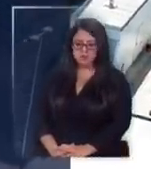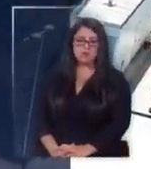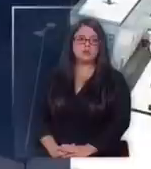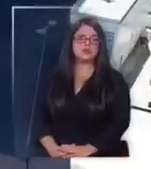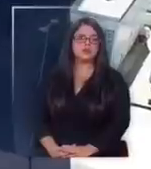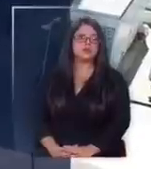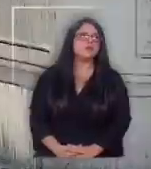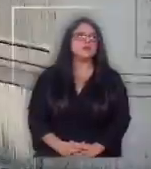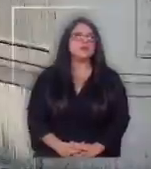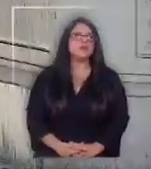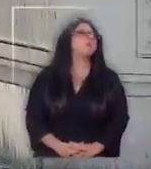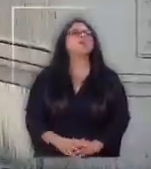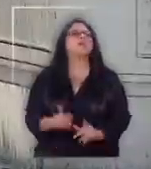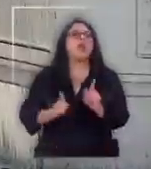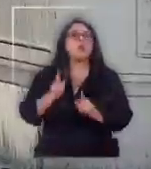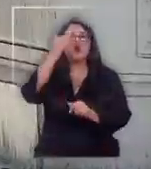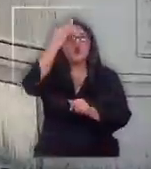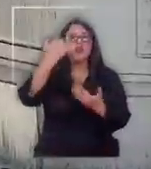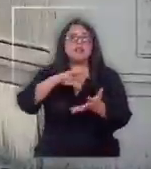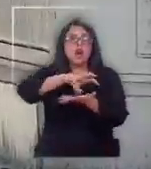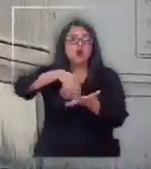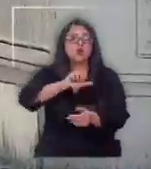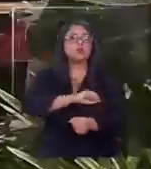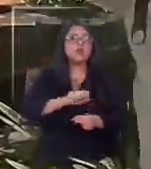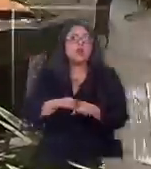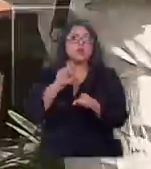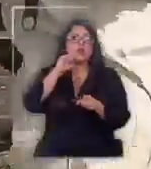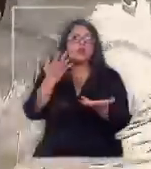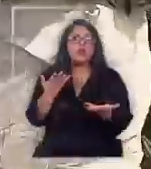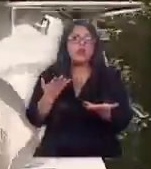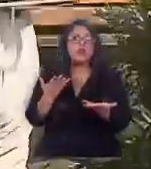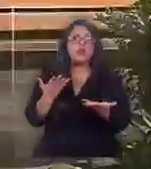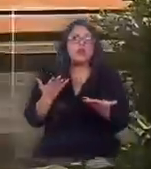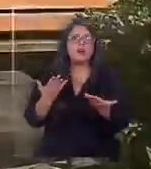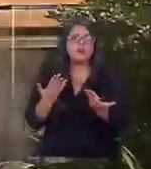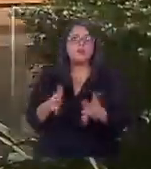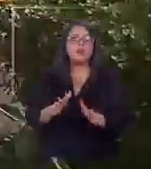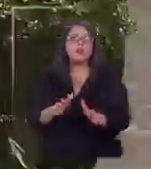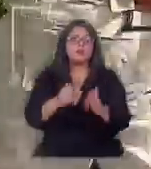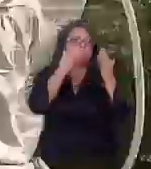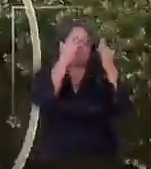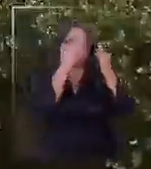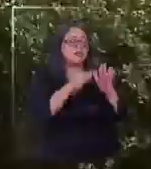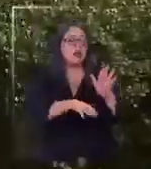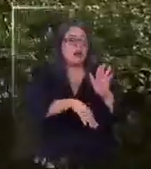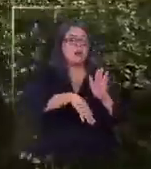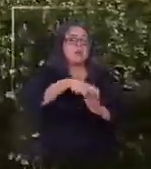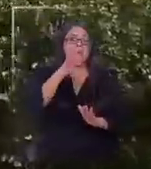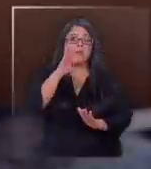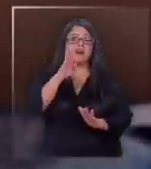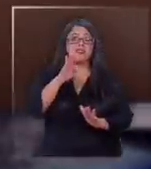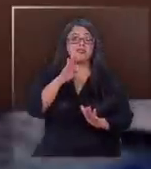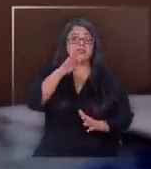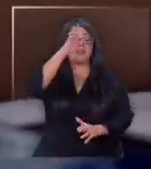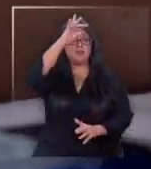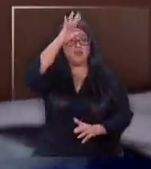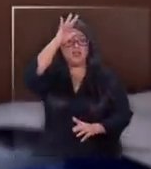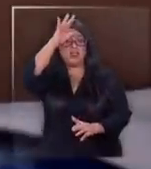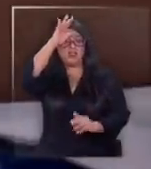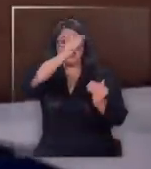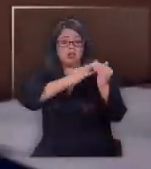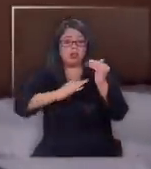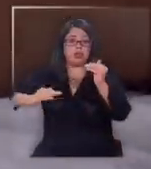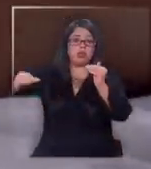Desde hace algunos días, la comuna de Santiago se ha posicionado como la de mayor prevalencia en Chile, superando a Puente Alto en el índice